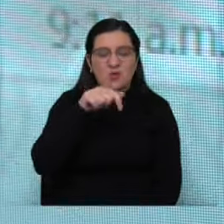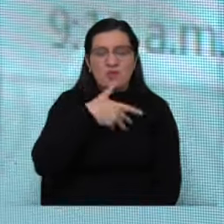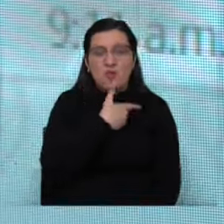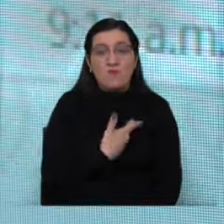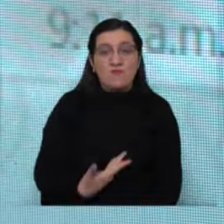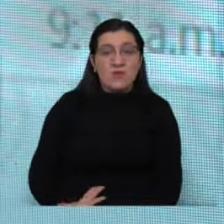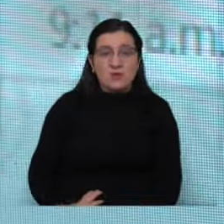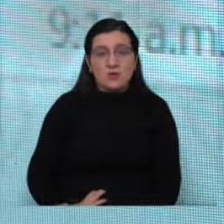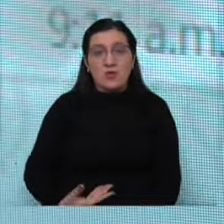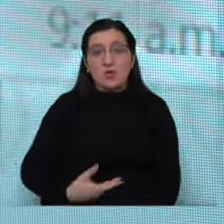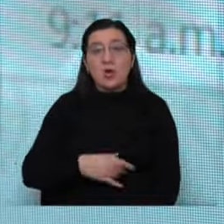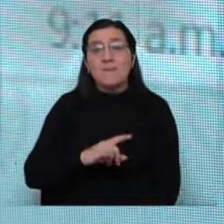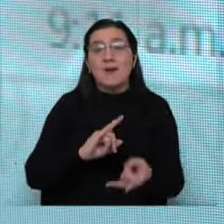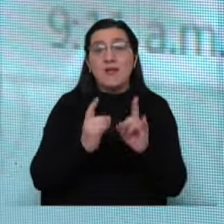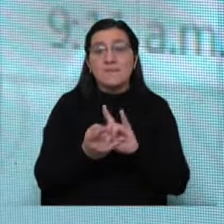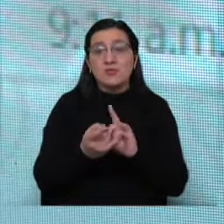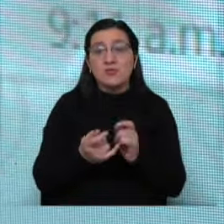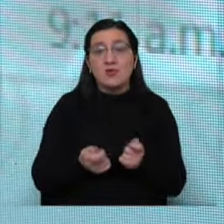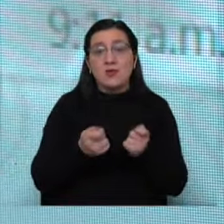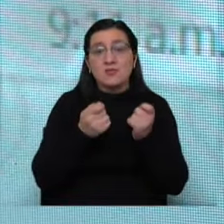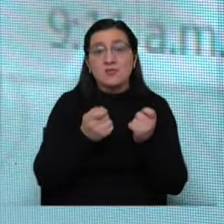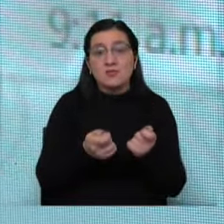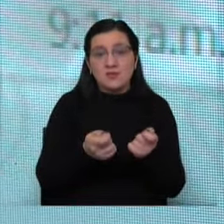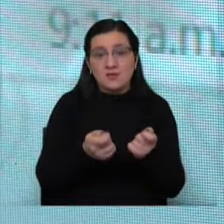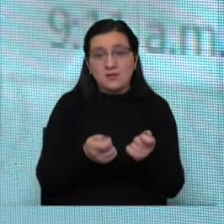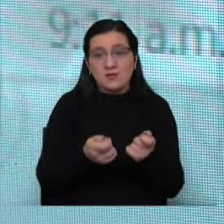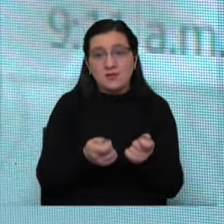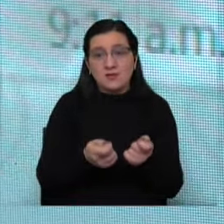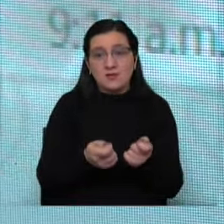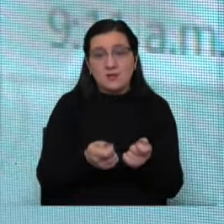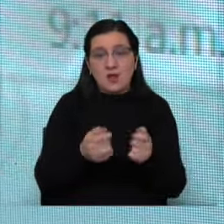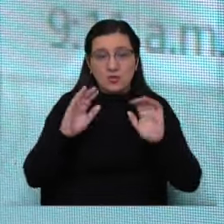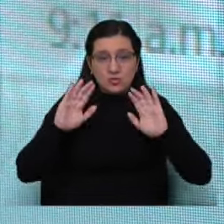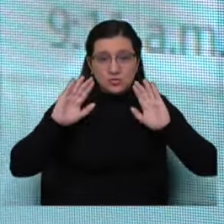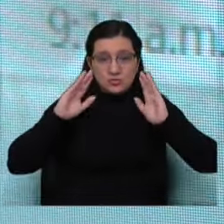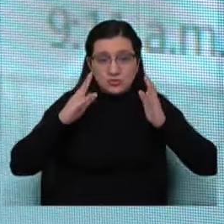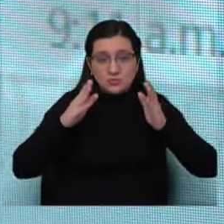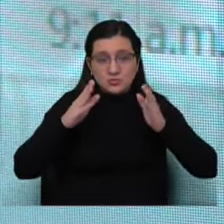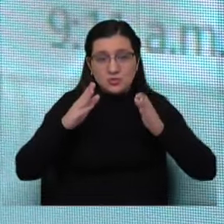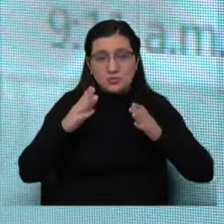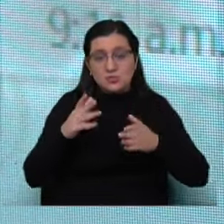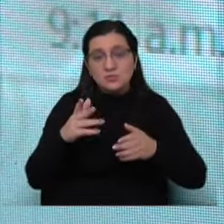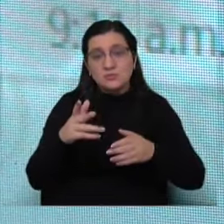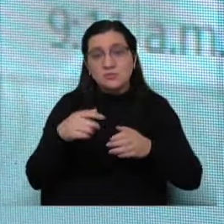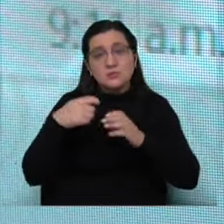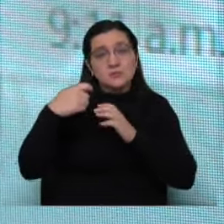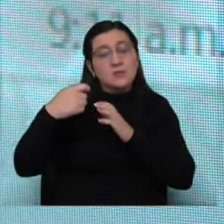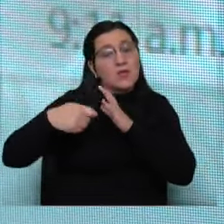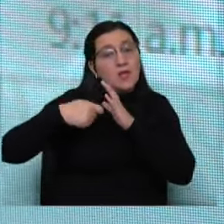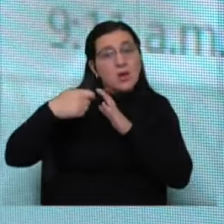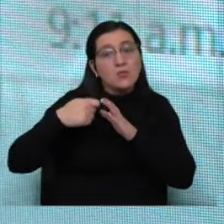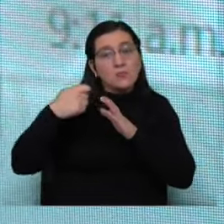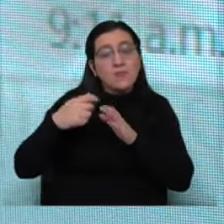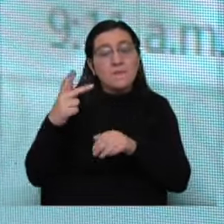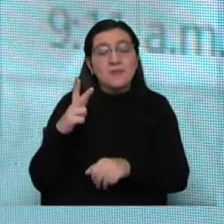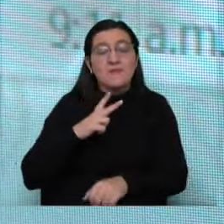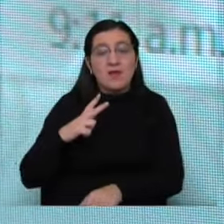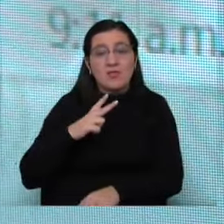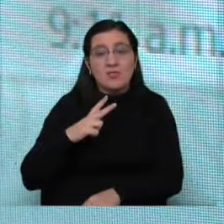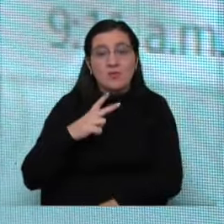linda paramento entrega ay Es verdad la concentración de medios a los tres canales privados el vol la paz y carita